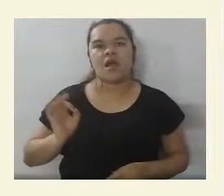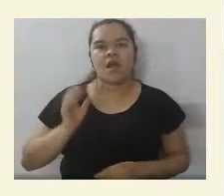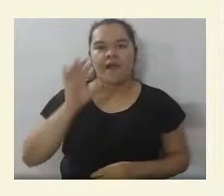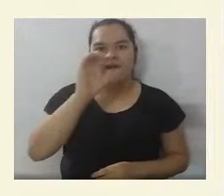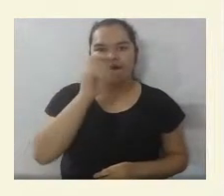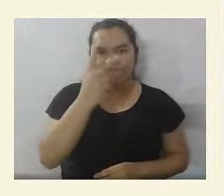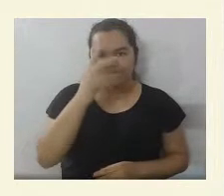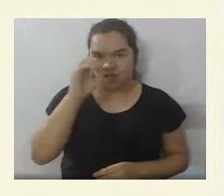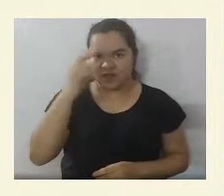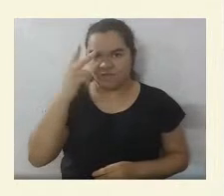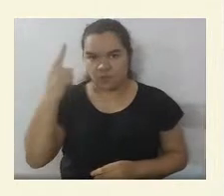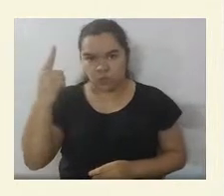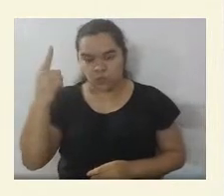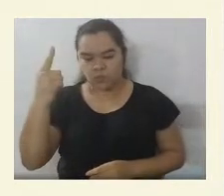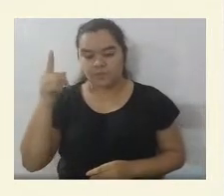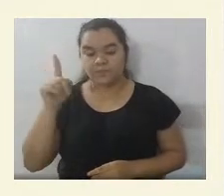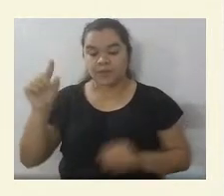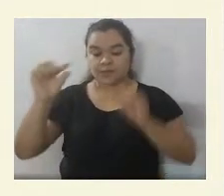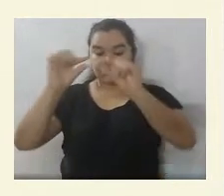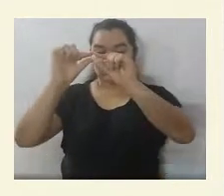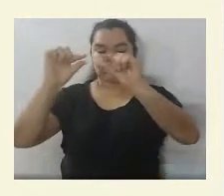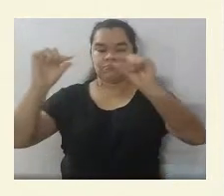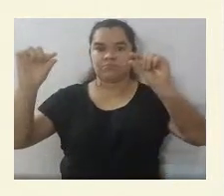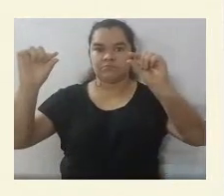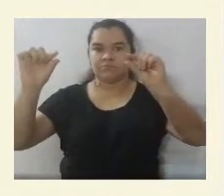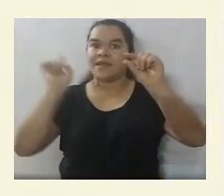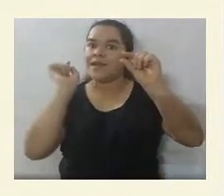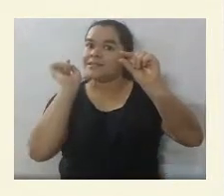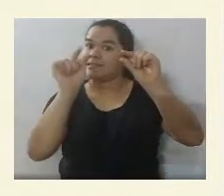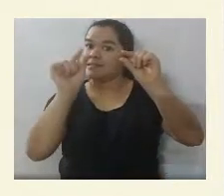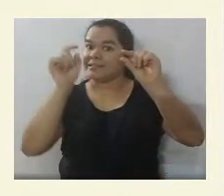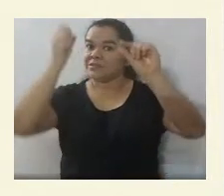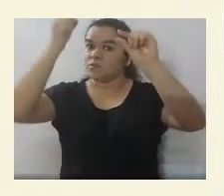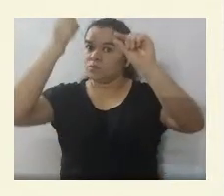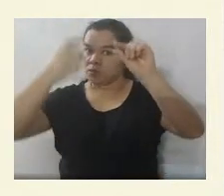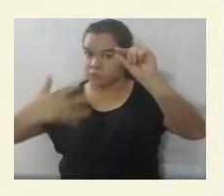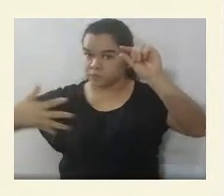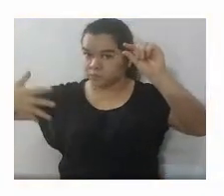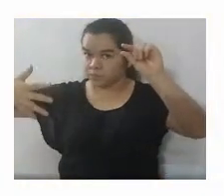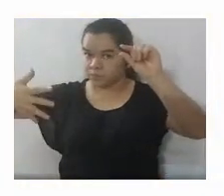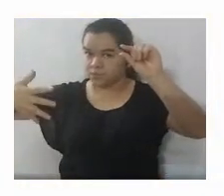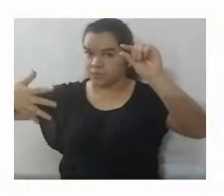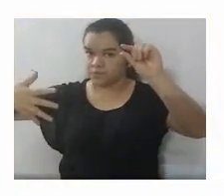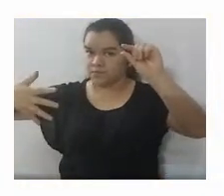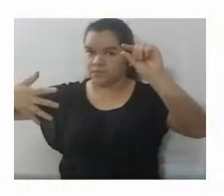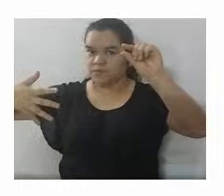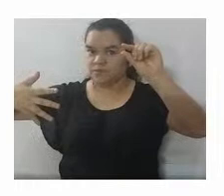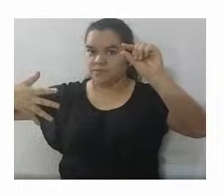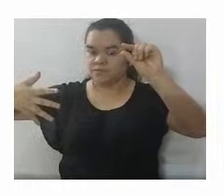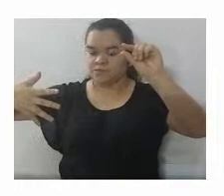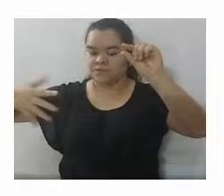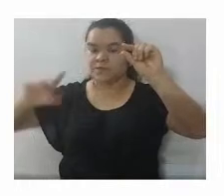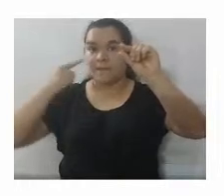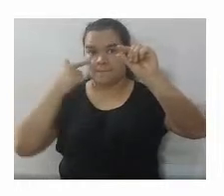a este link, que es un link que todavía está dentro de la página de la facultad, Vamos